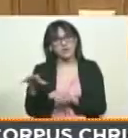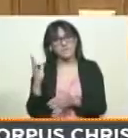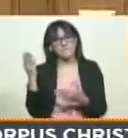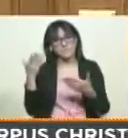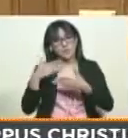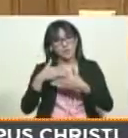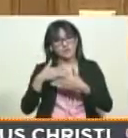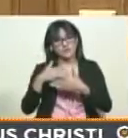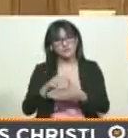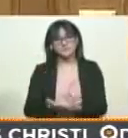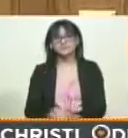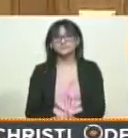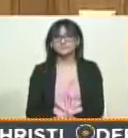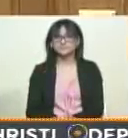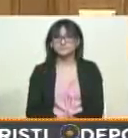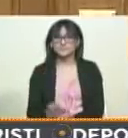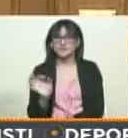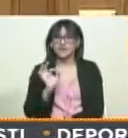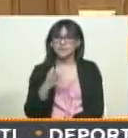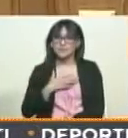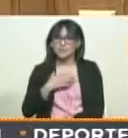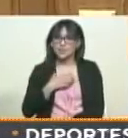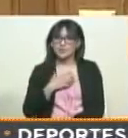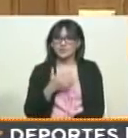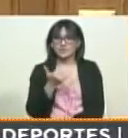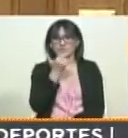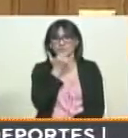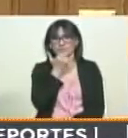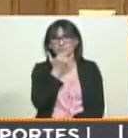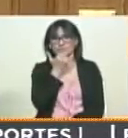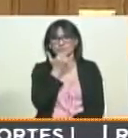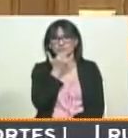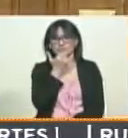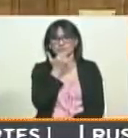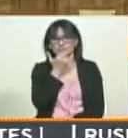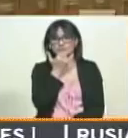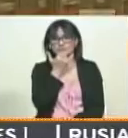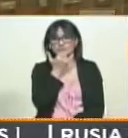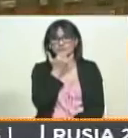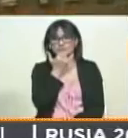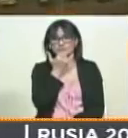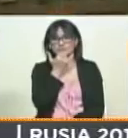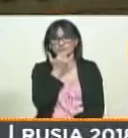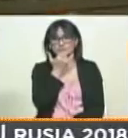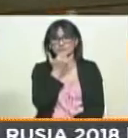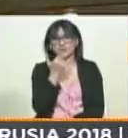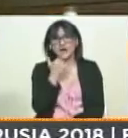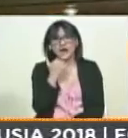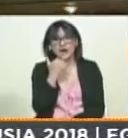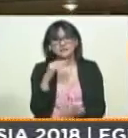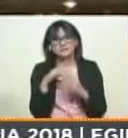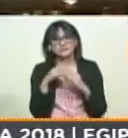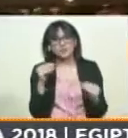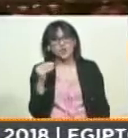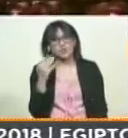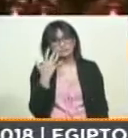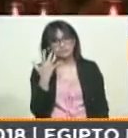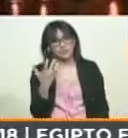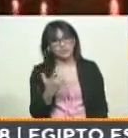bloqueo. Nadie puede confundirnos con discursitos humanitarios. Casi todo lo hemos visto